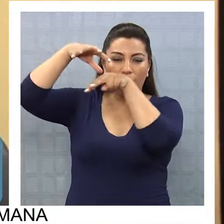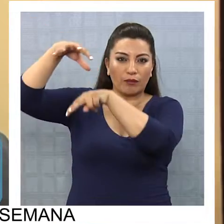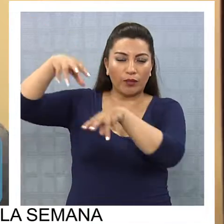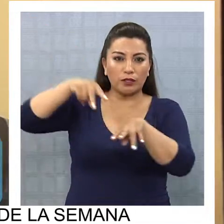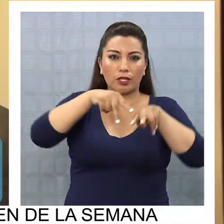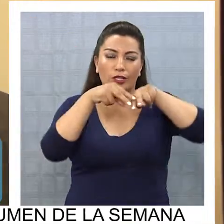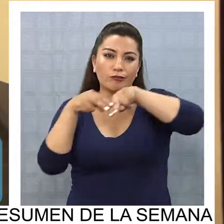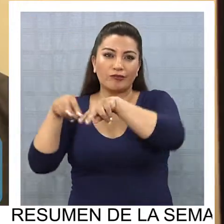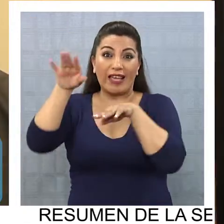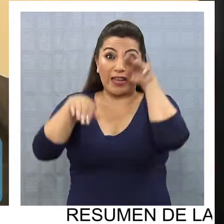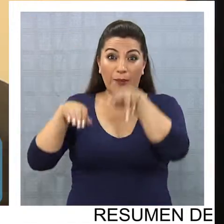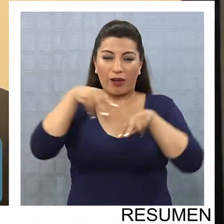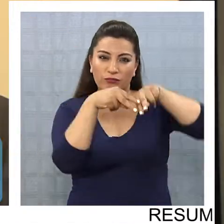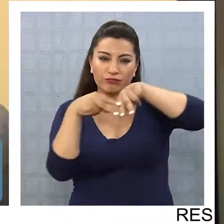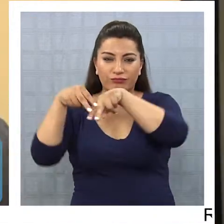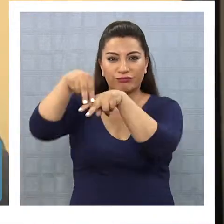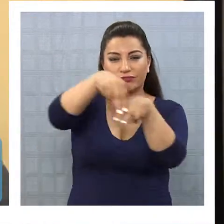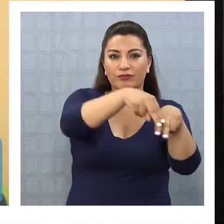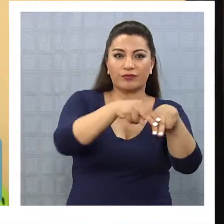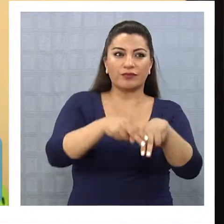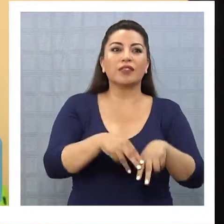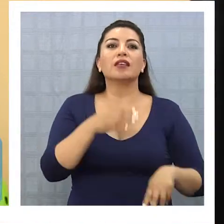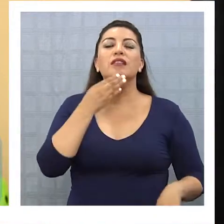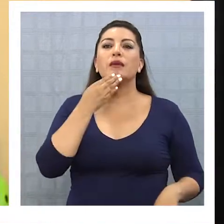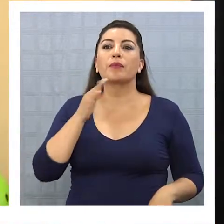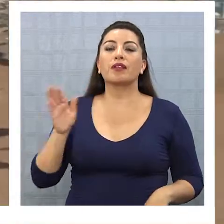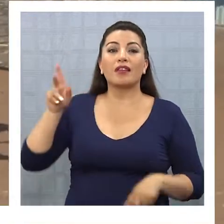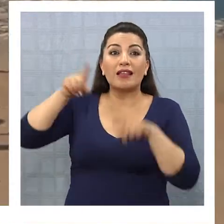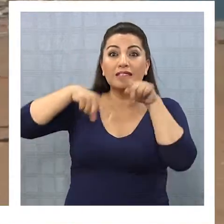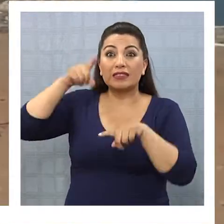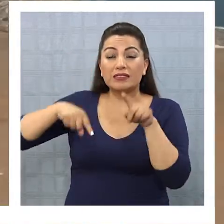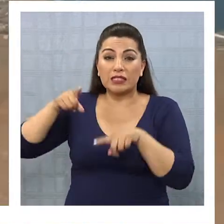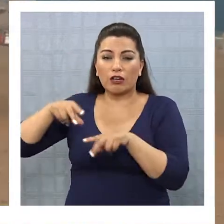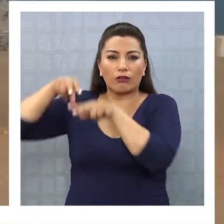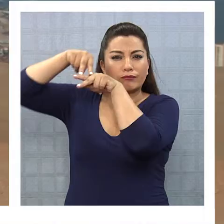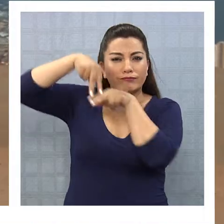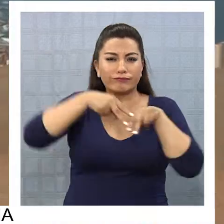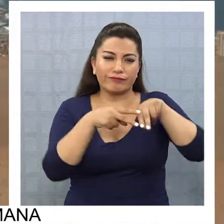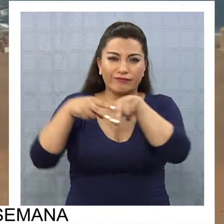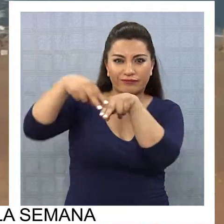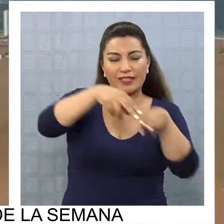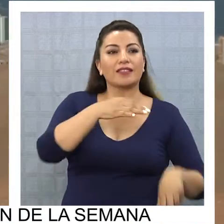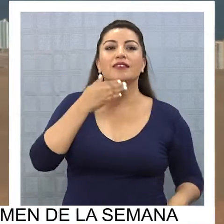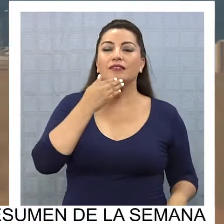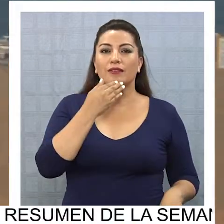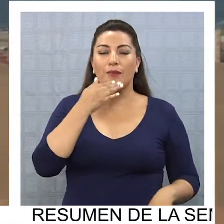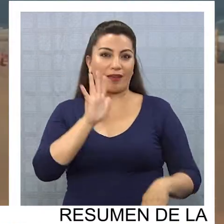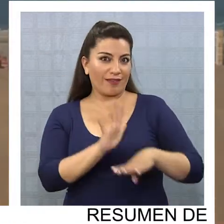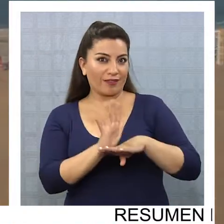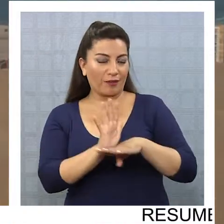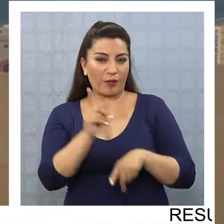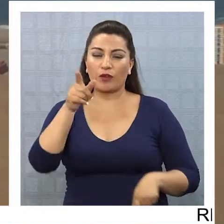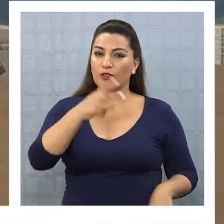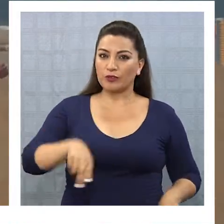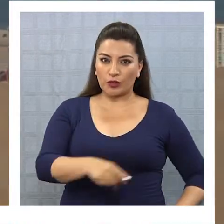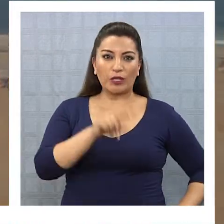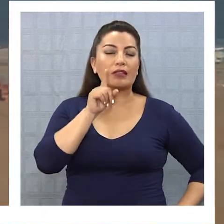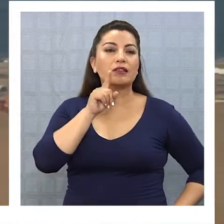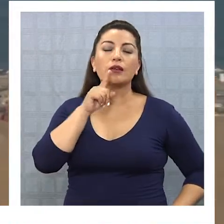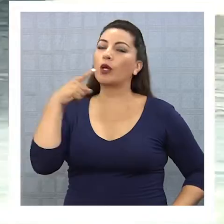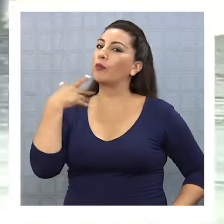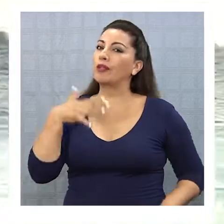surf, las actividades de sunboard, todo lo que es trekking, montañismo y escalada en todo lo que es la provincia del Tamarugal. Y además tenemos